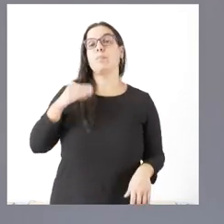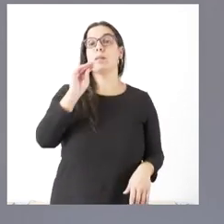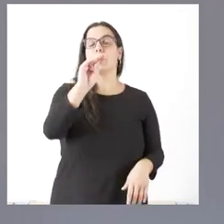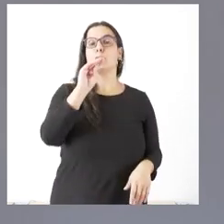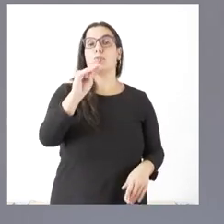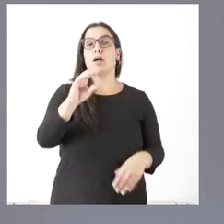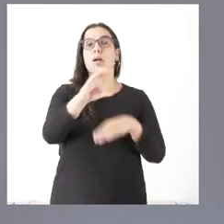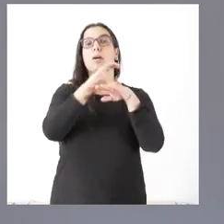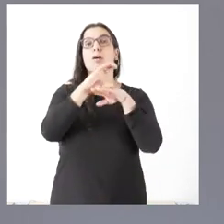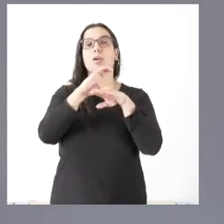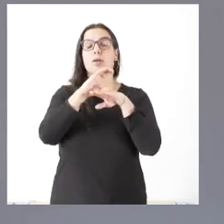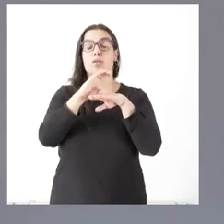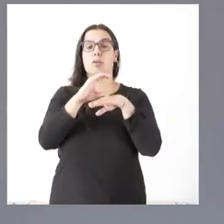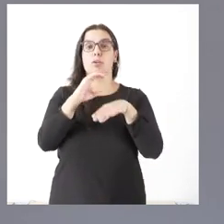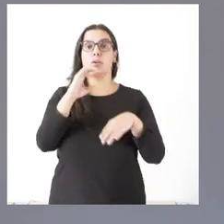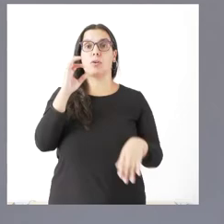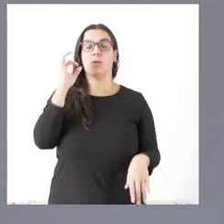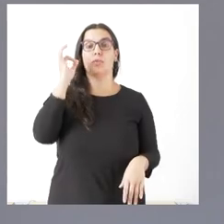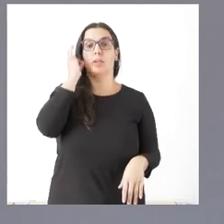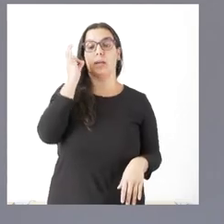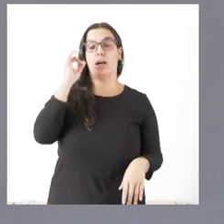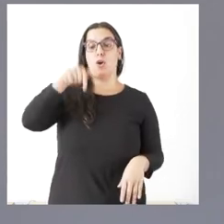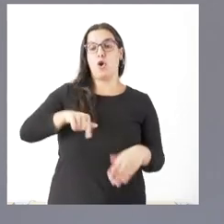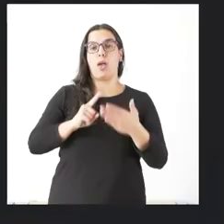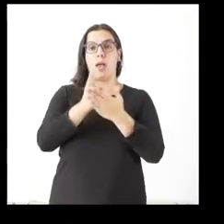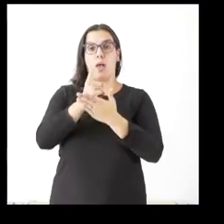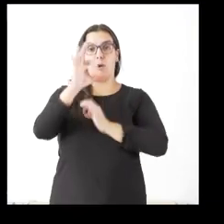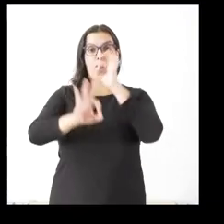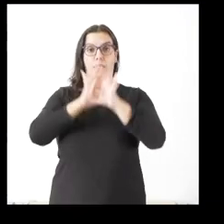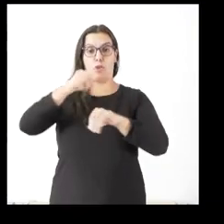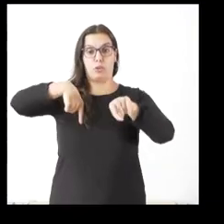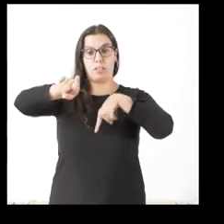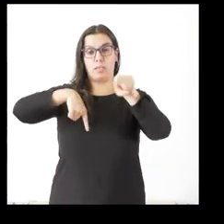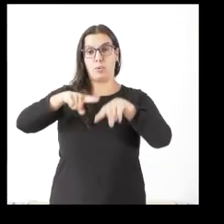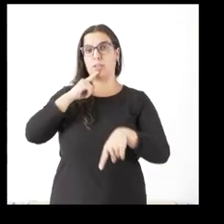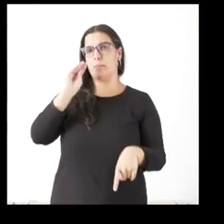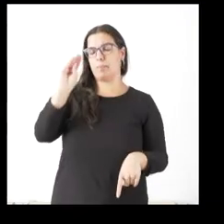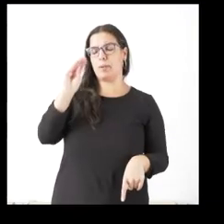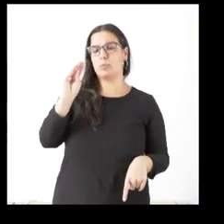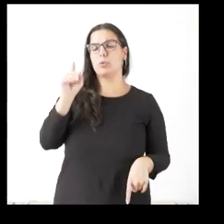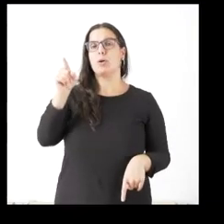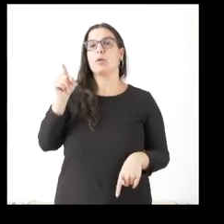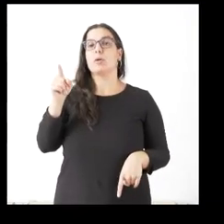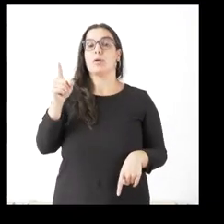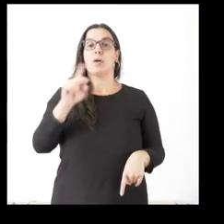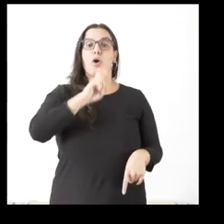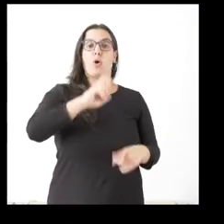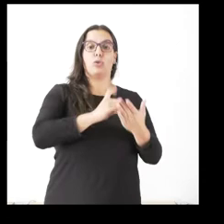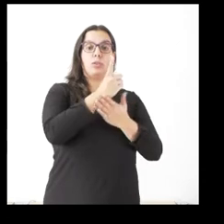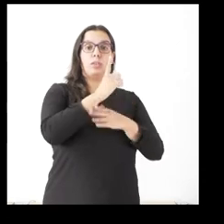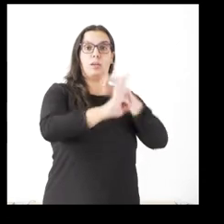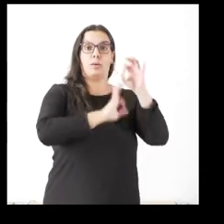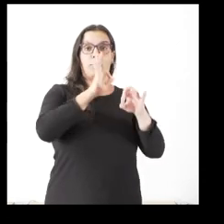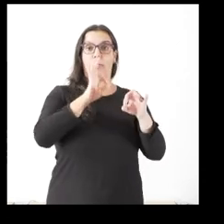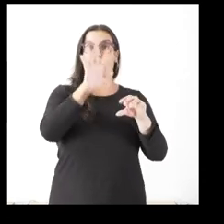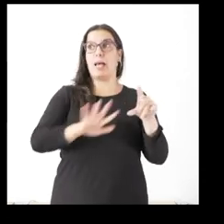sobre el mapa que hemos aprobado hoy, cómo se va a complementar este mapa con el mapa que está elaborando el